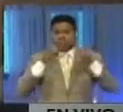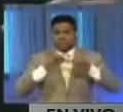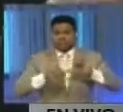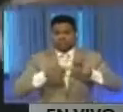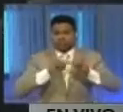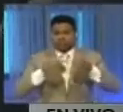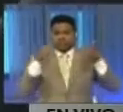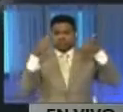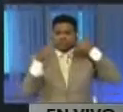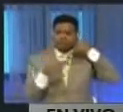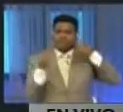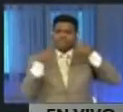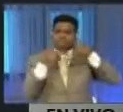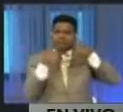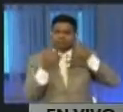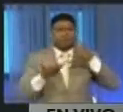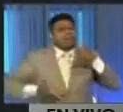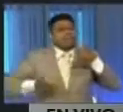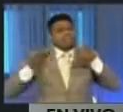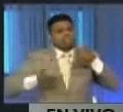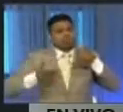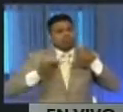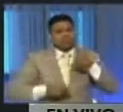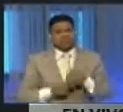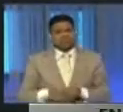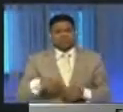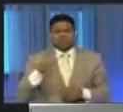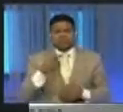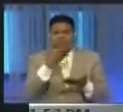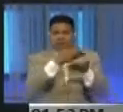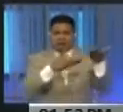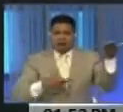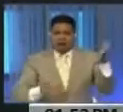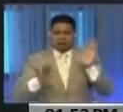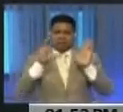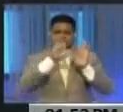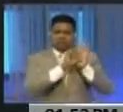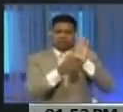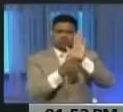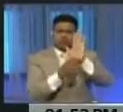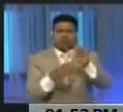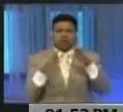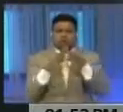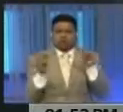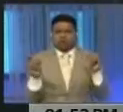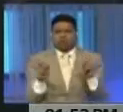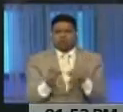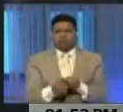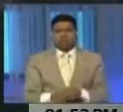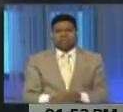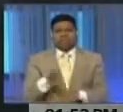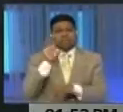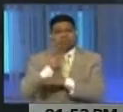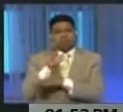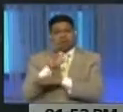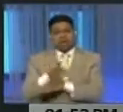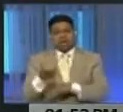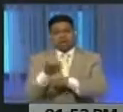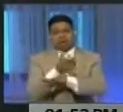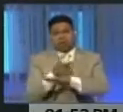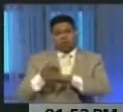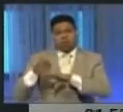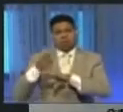así también está estipulado no solo en nuestra Carta Magna, sino en la legislación que reserva al Estado